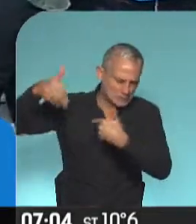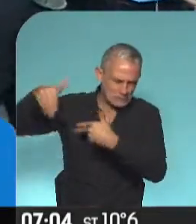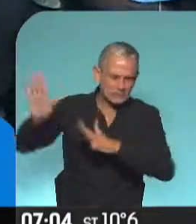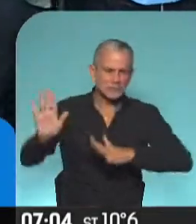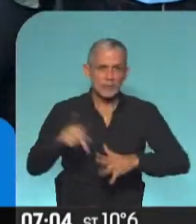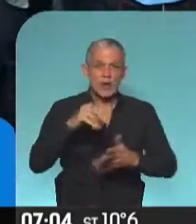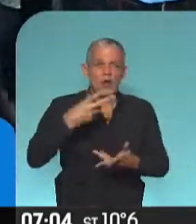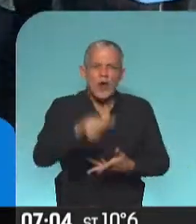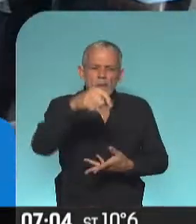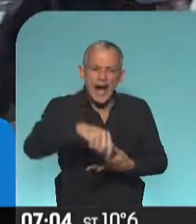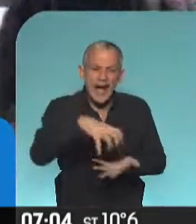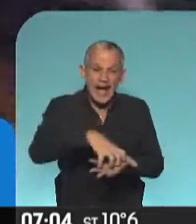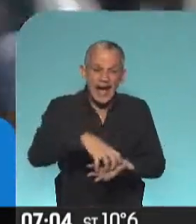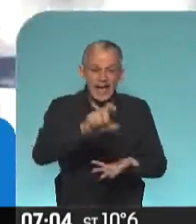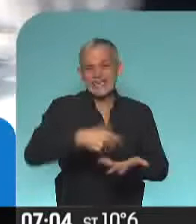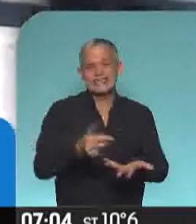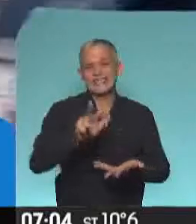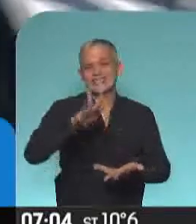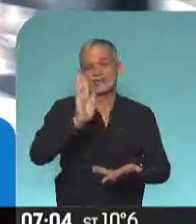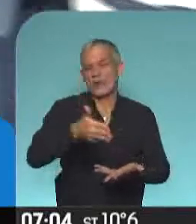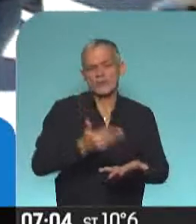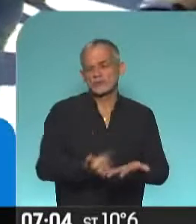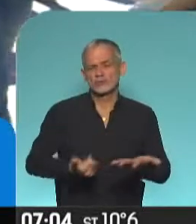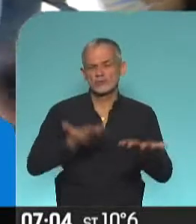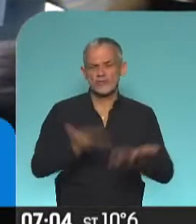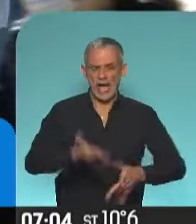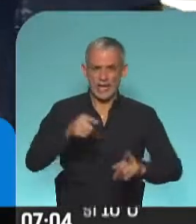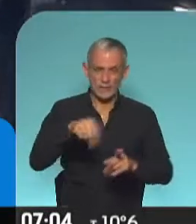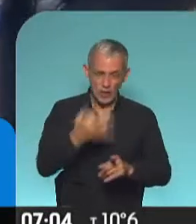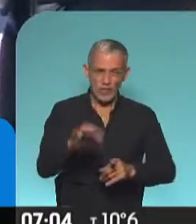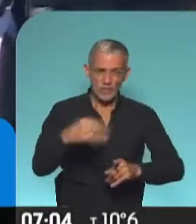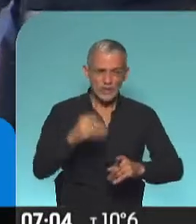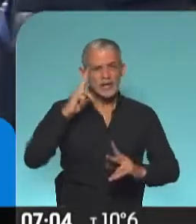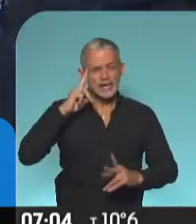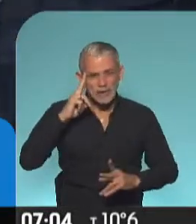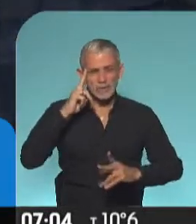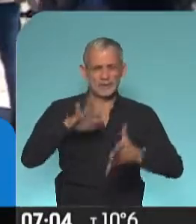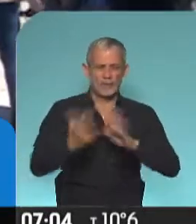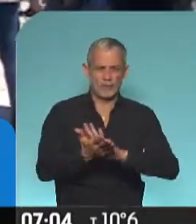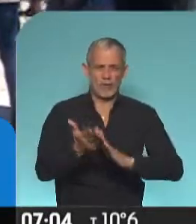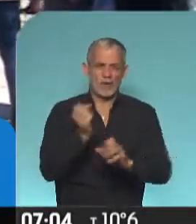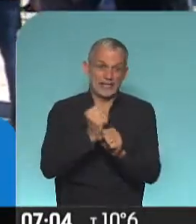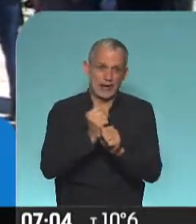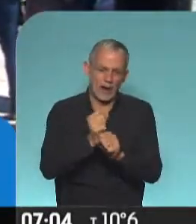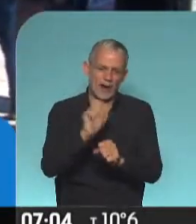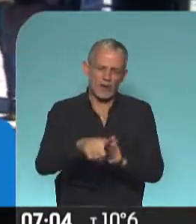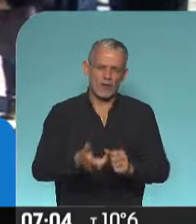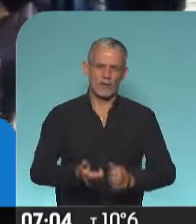exterior, no hay ningún problema, pero a través de agencias de viaje que por favor se respete la fuente